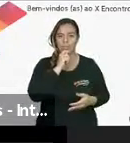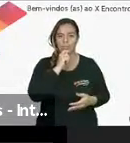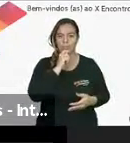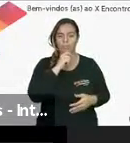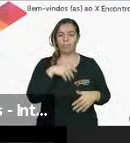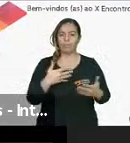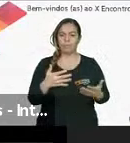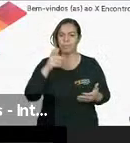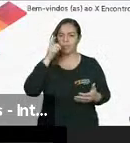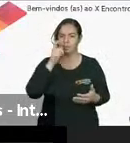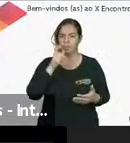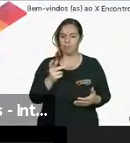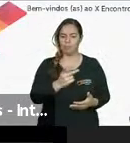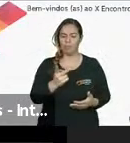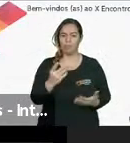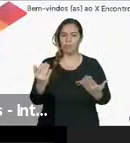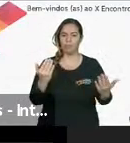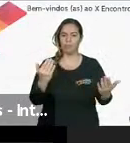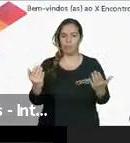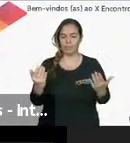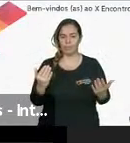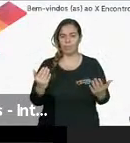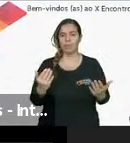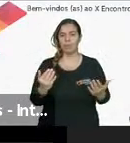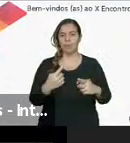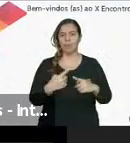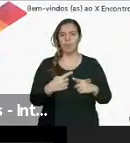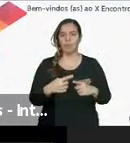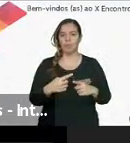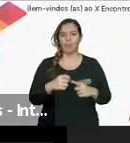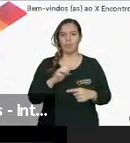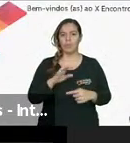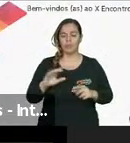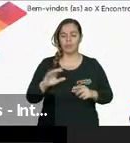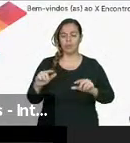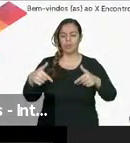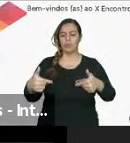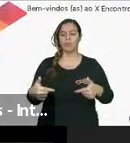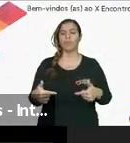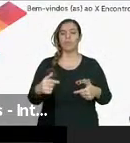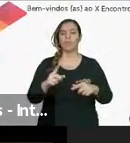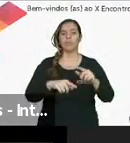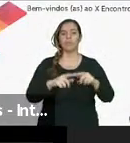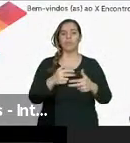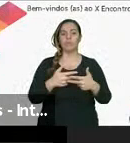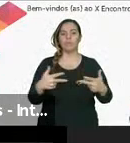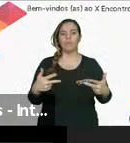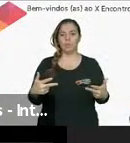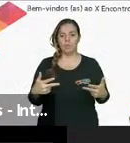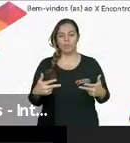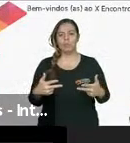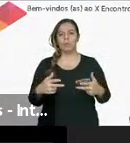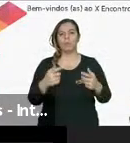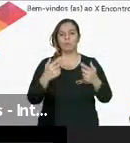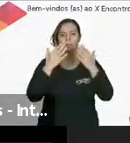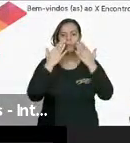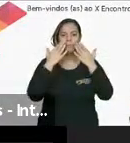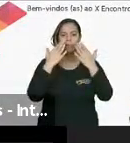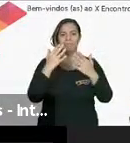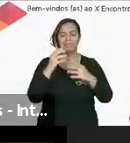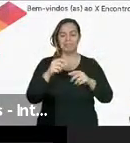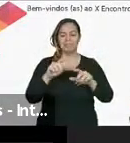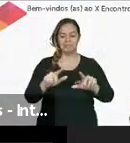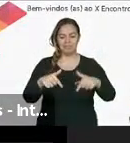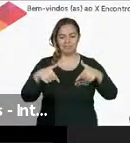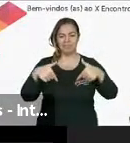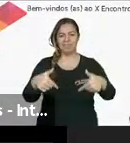Interesante, ¿no? Porque la conducta de este bicho define a estos objetos como atractores y a estos otros como repulsores. Pero ¿qué